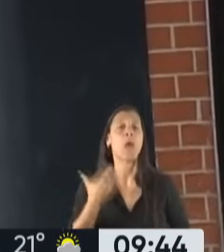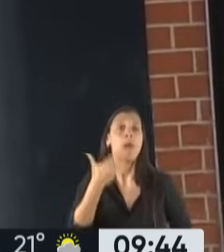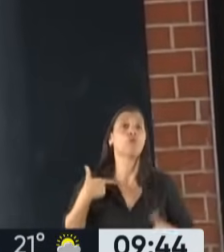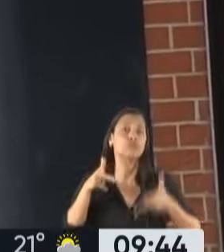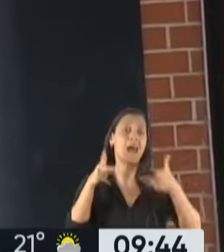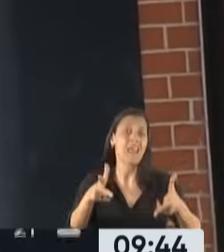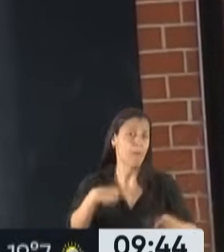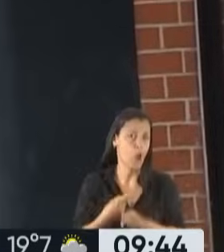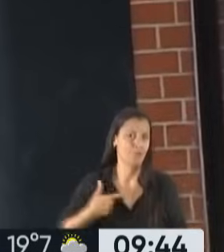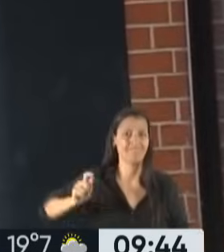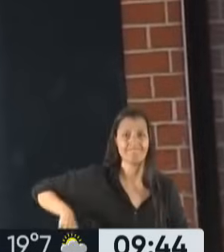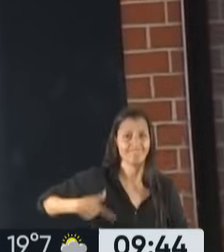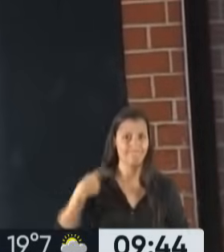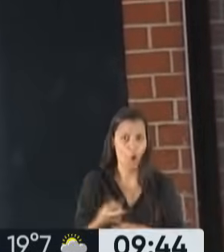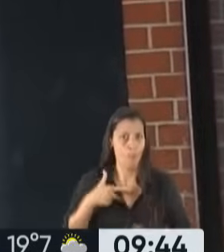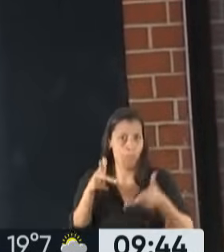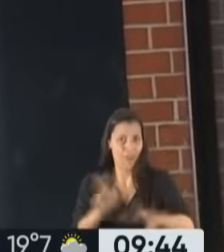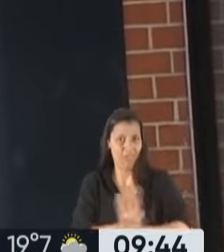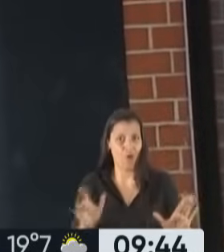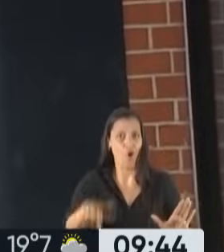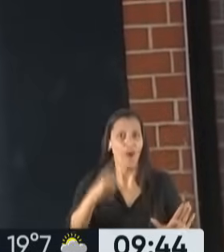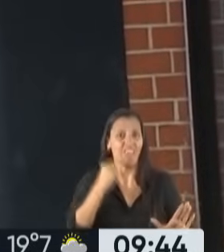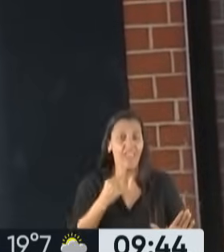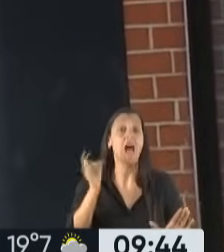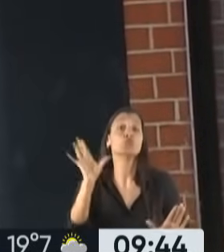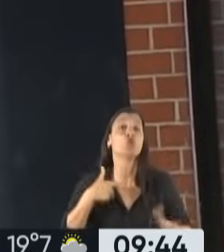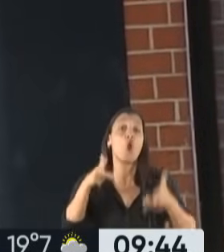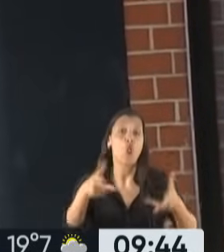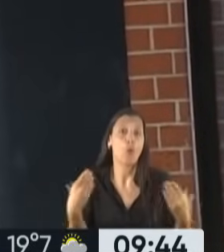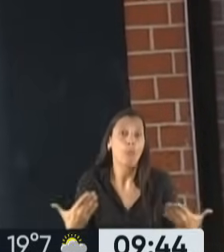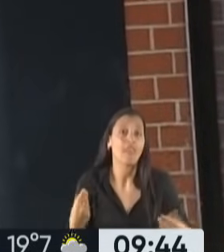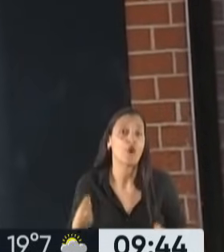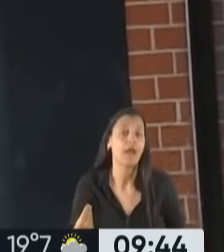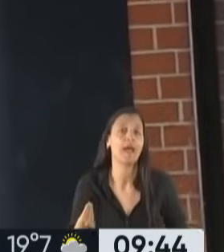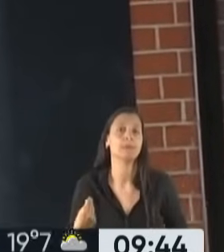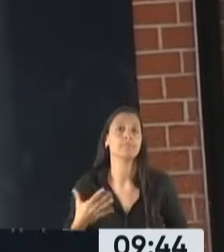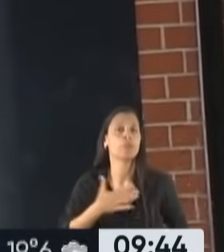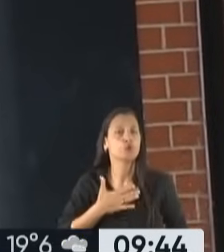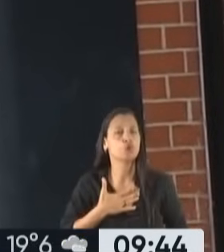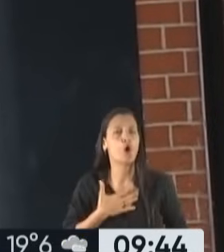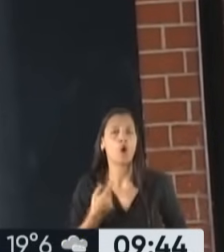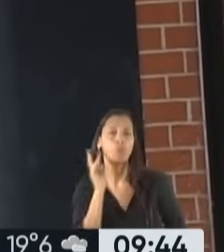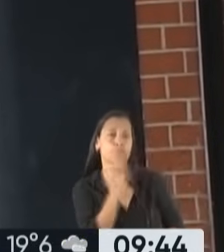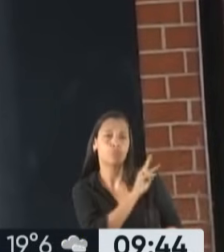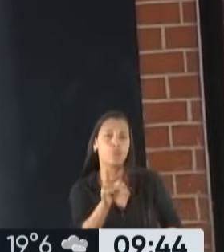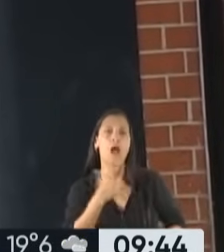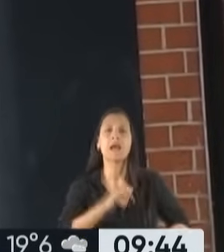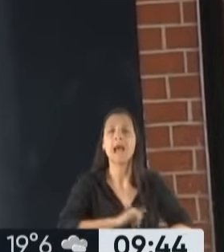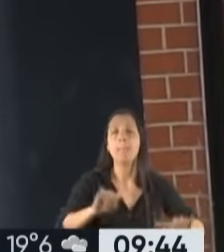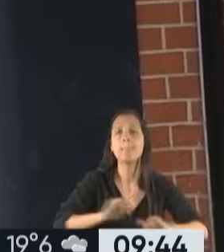puedo. No puedo. Yo lo que solo digo es que yo he seguido muy de cerca toda la campaña,